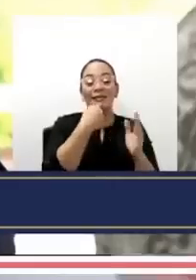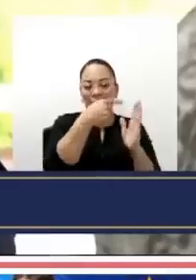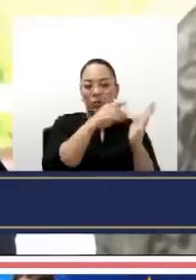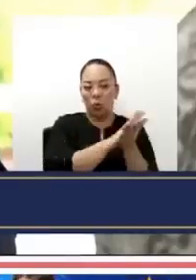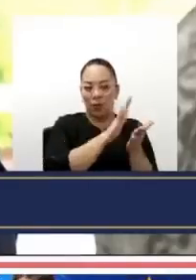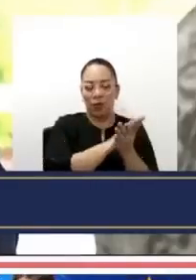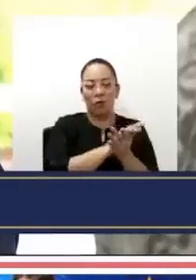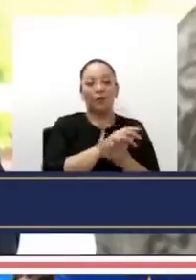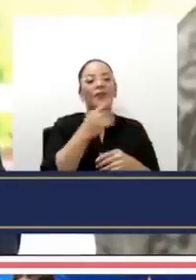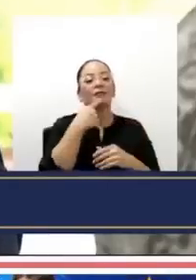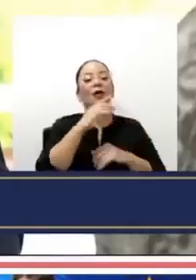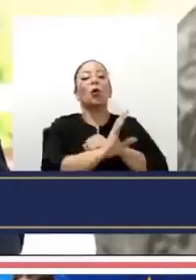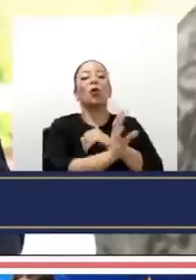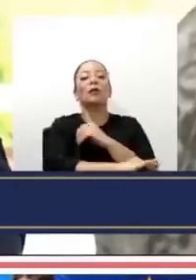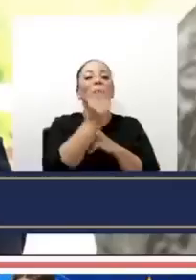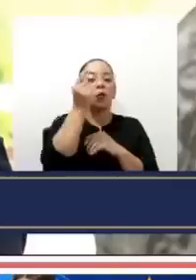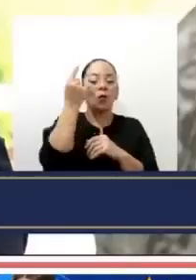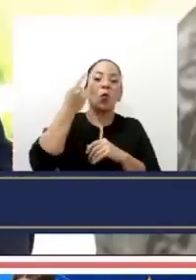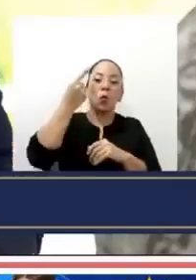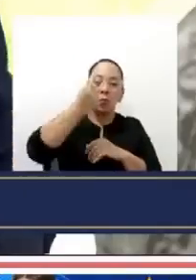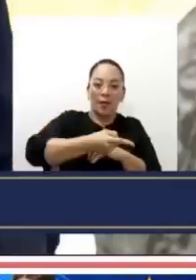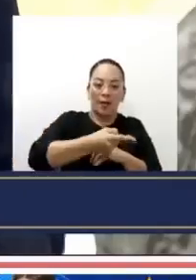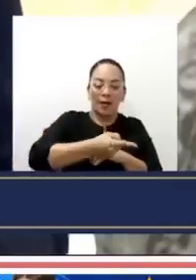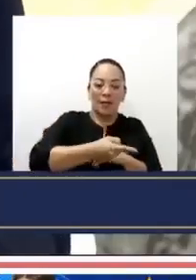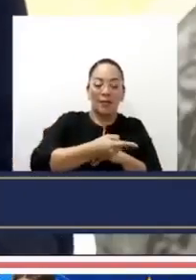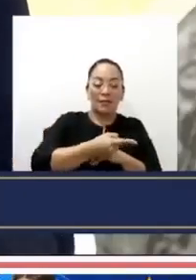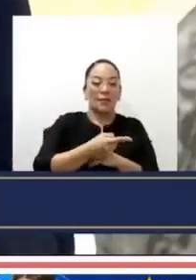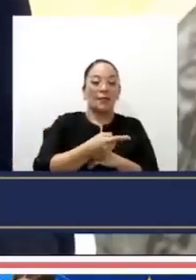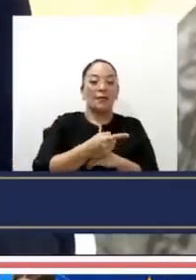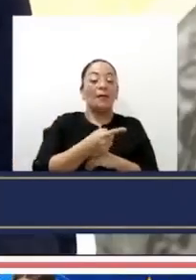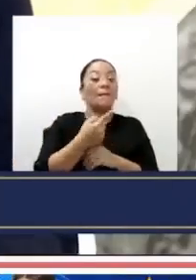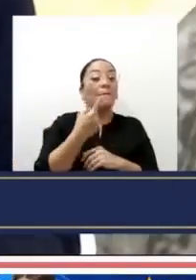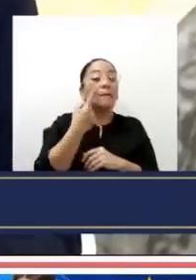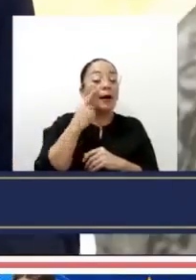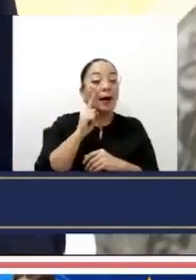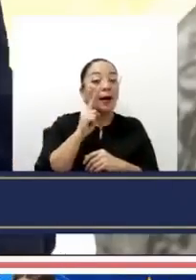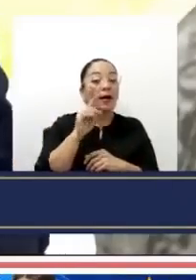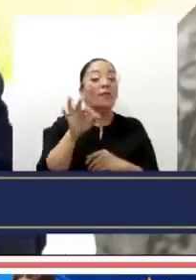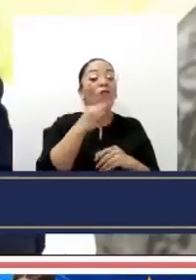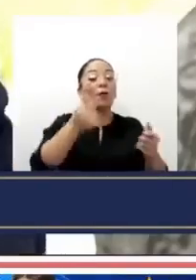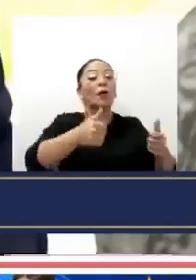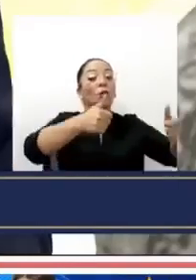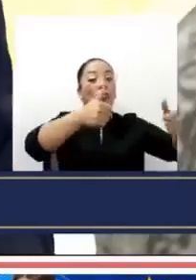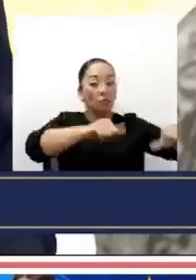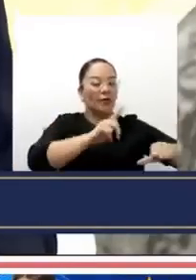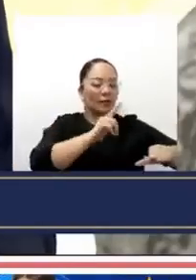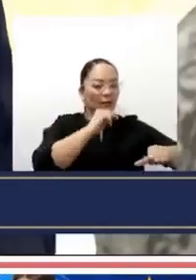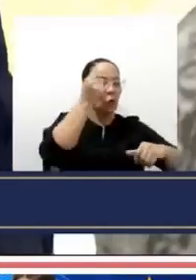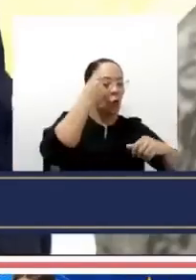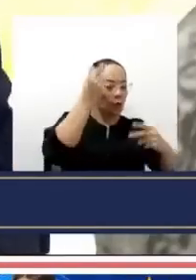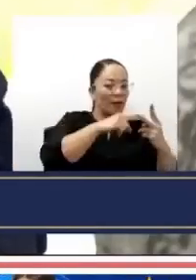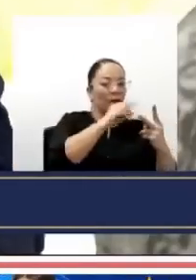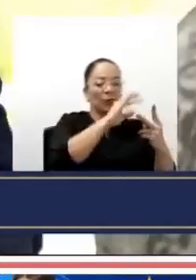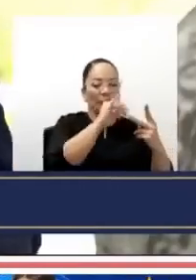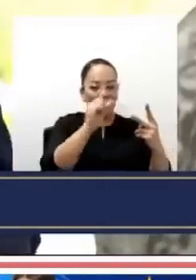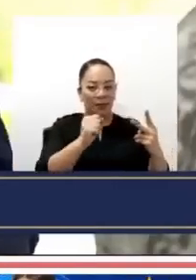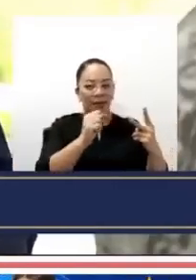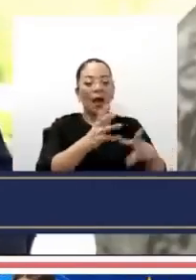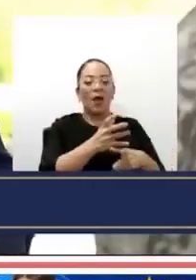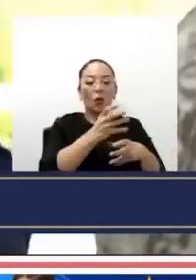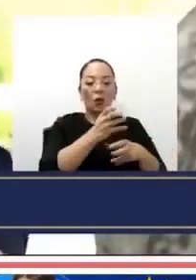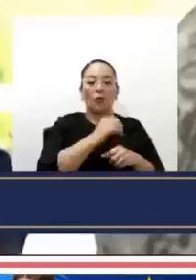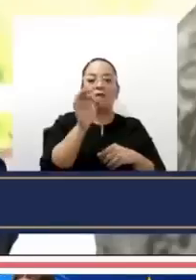se condena al gobierno y se le obliga para que de forma consensuada entre el gobierno y la Caja adopten